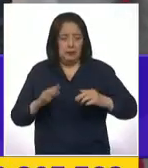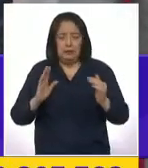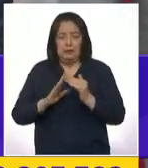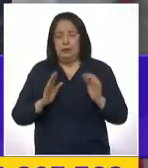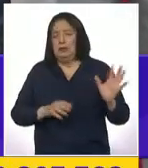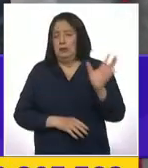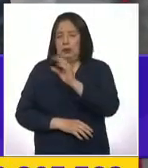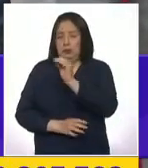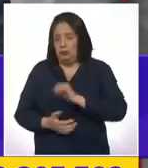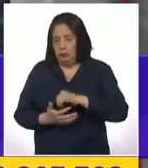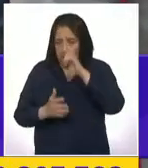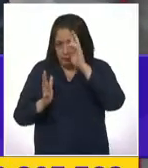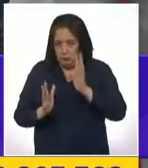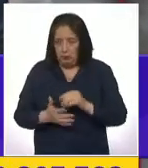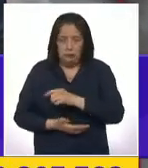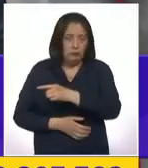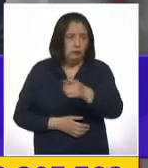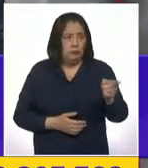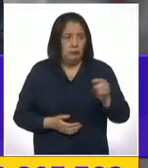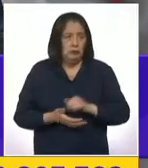todos. Ustedes están,